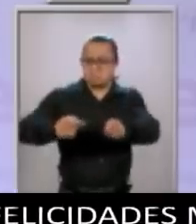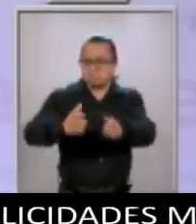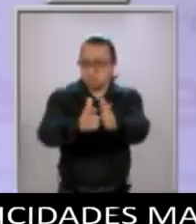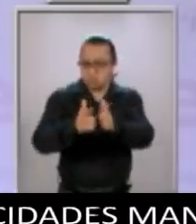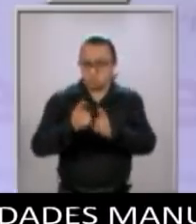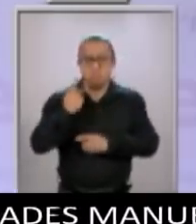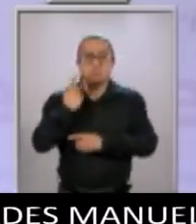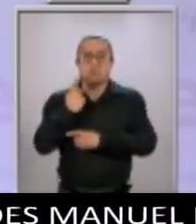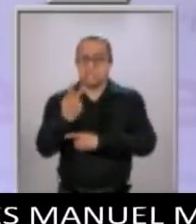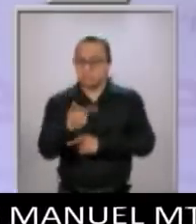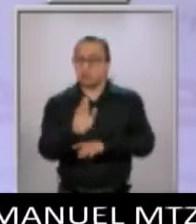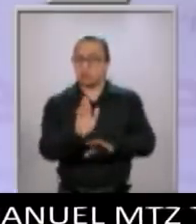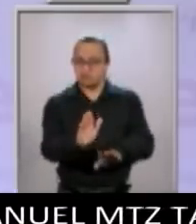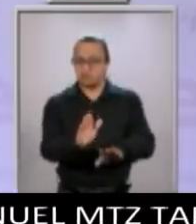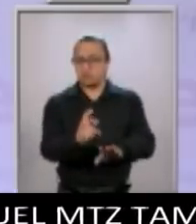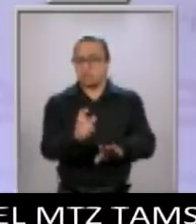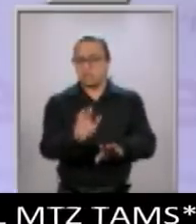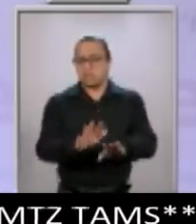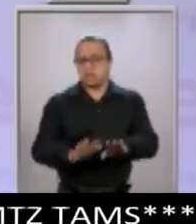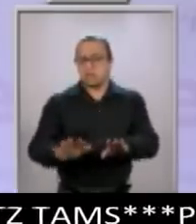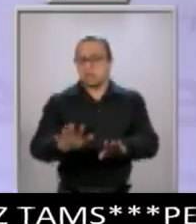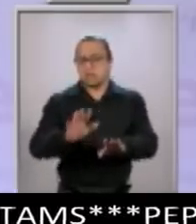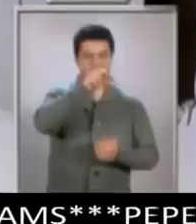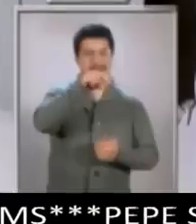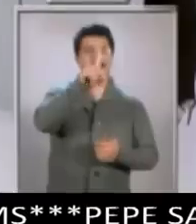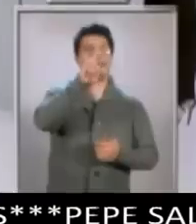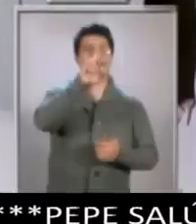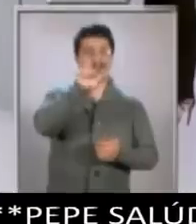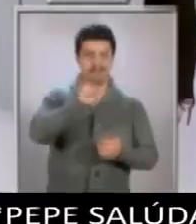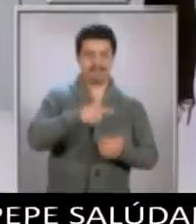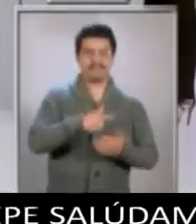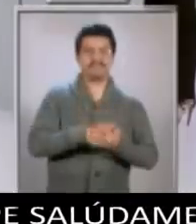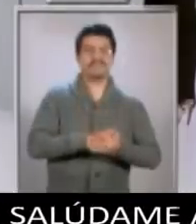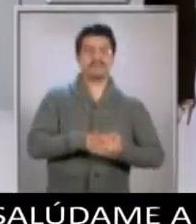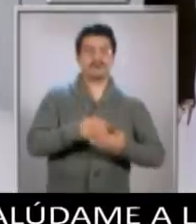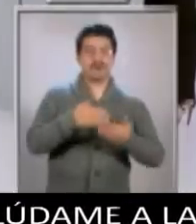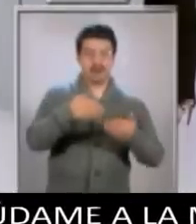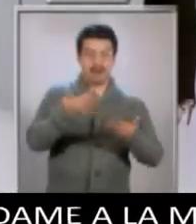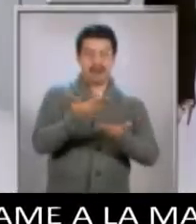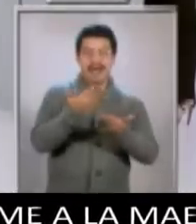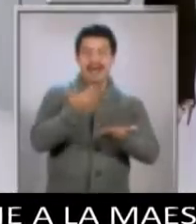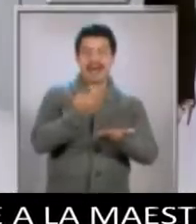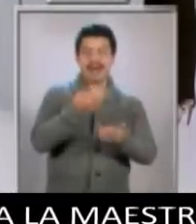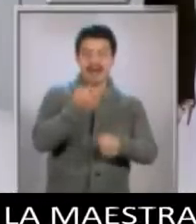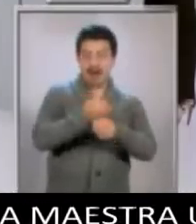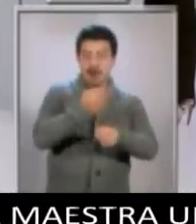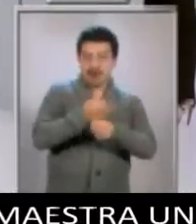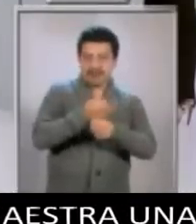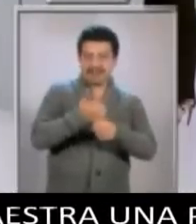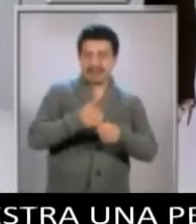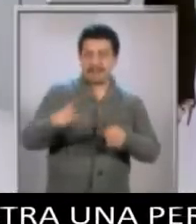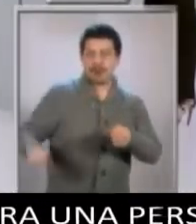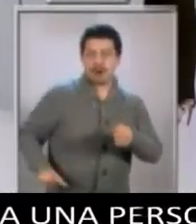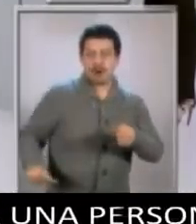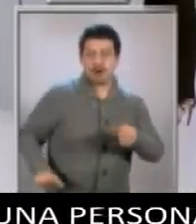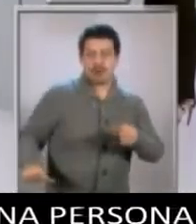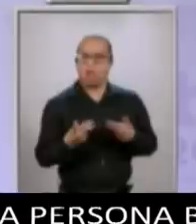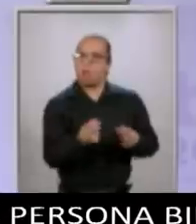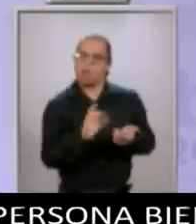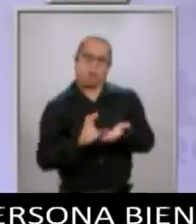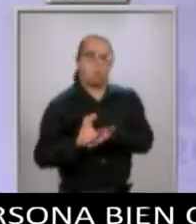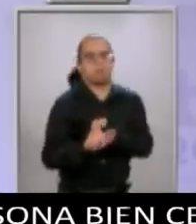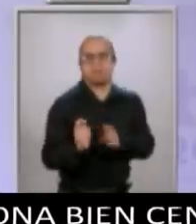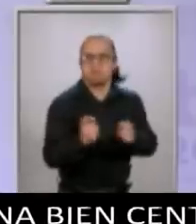del PT, también del PRI, del PAN, del PRD y del PANAL. Entonces, todos los partidos